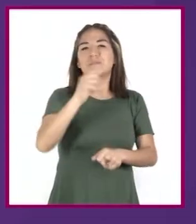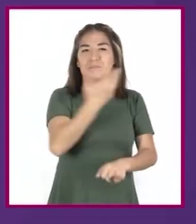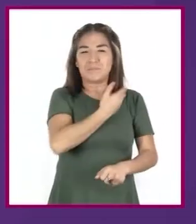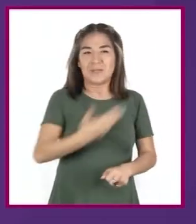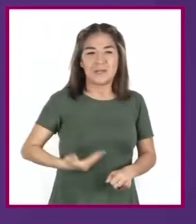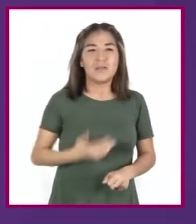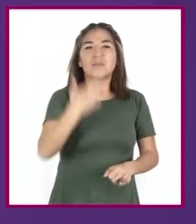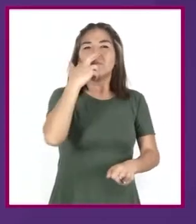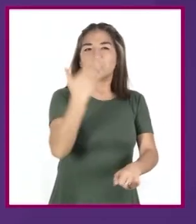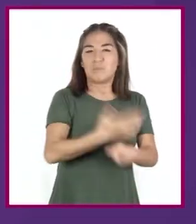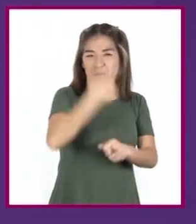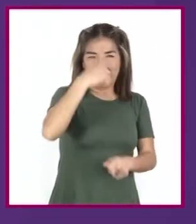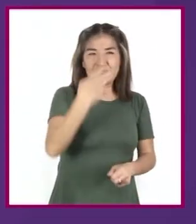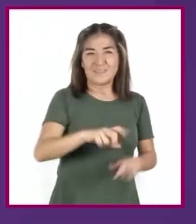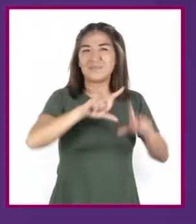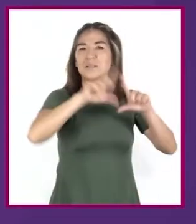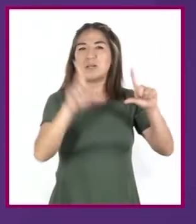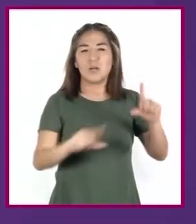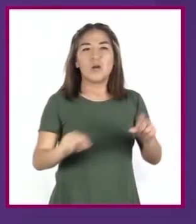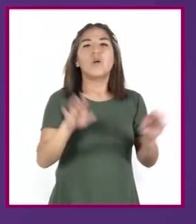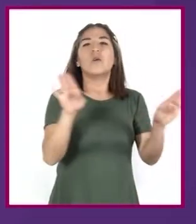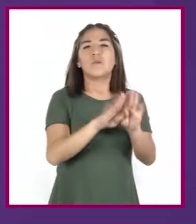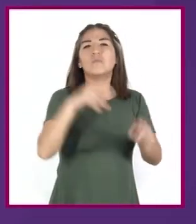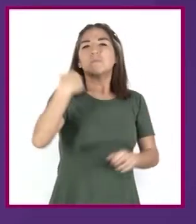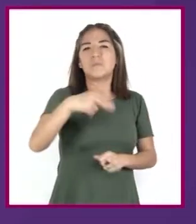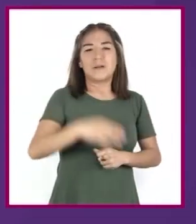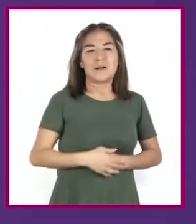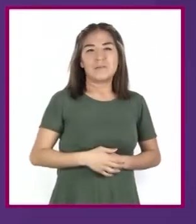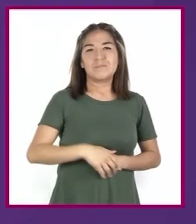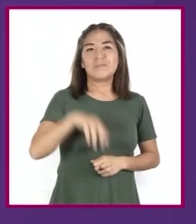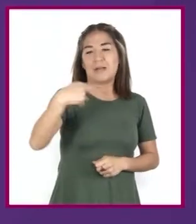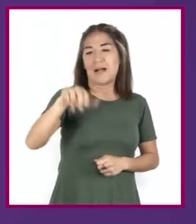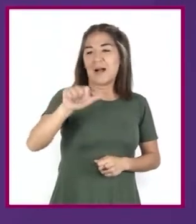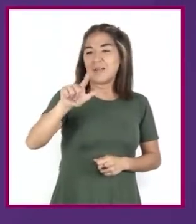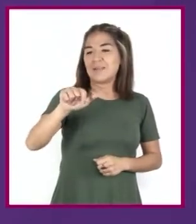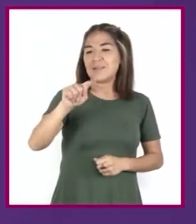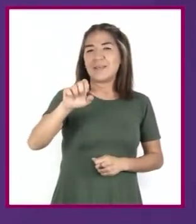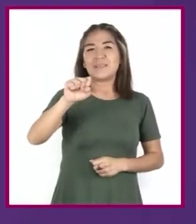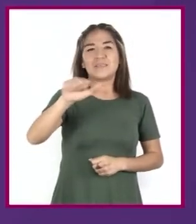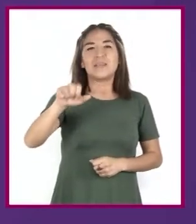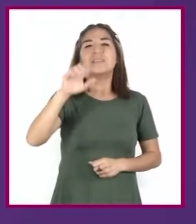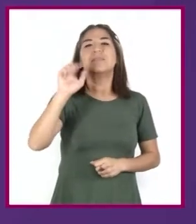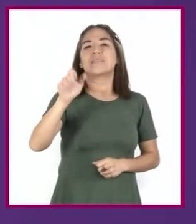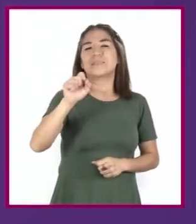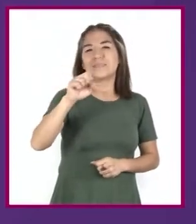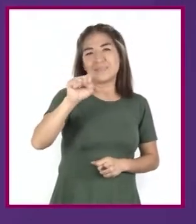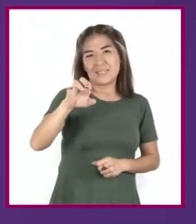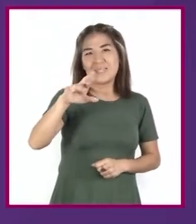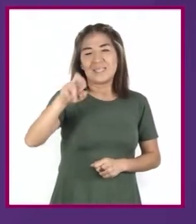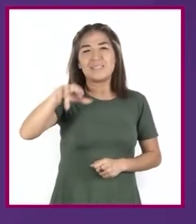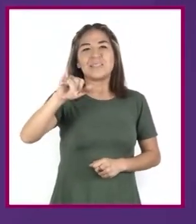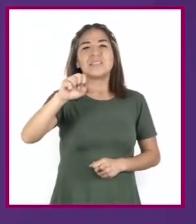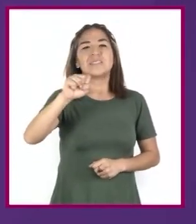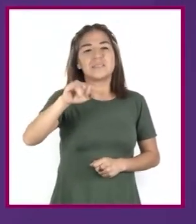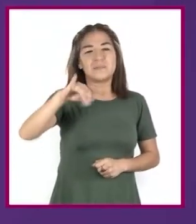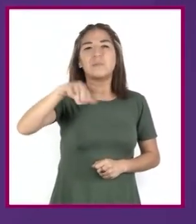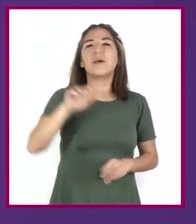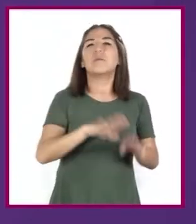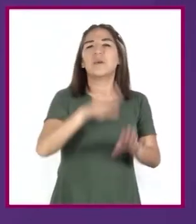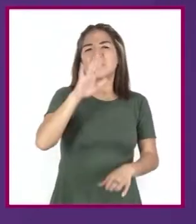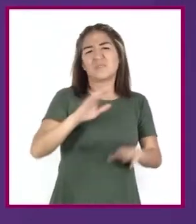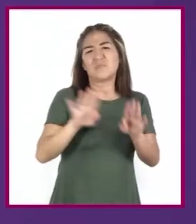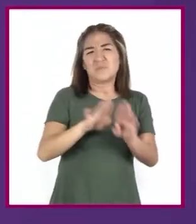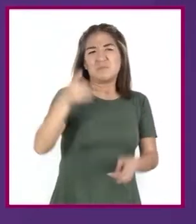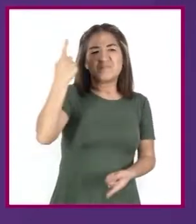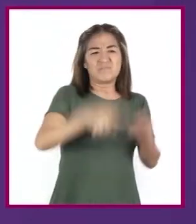sistema dictatorial en el cual se hizo llamar Alteza Serenísima. Aplicó una serie de medidas